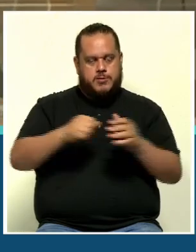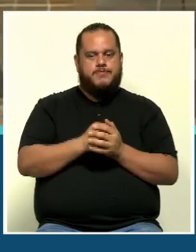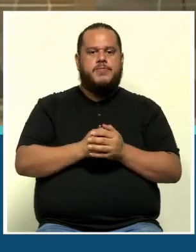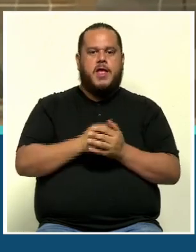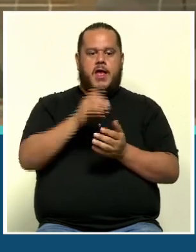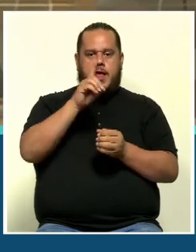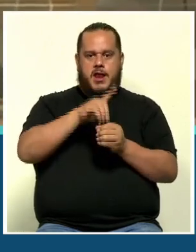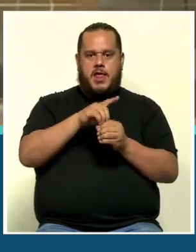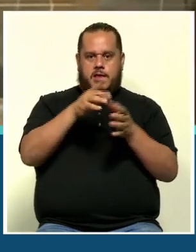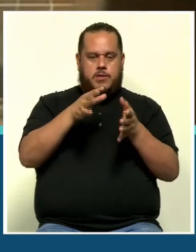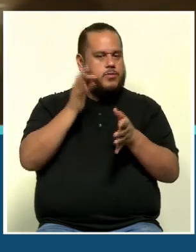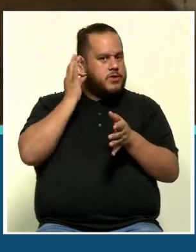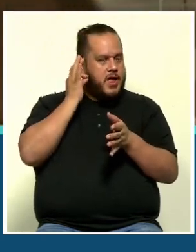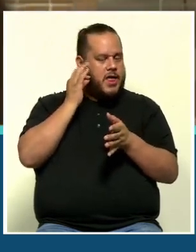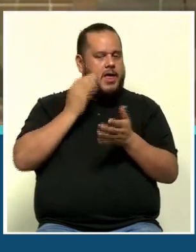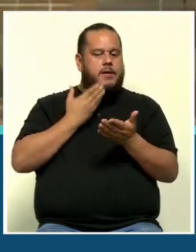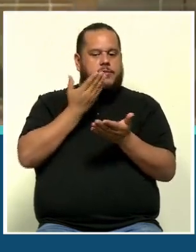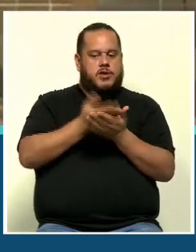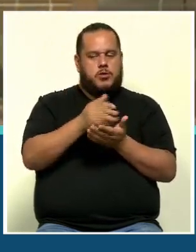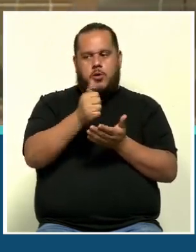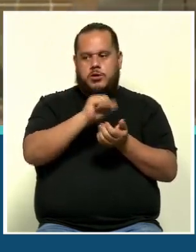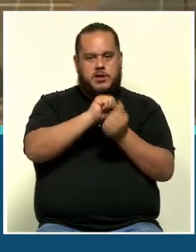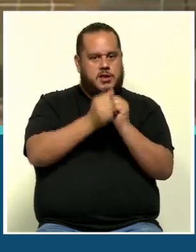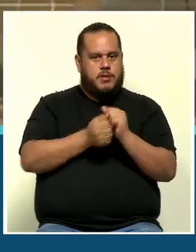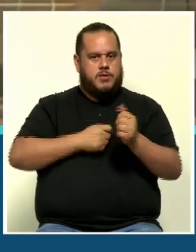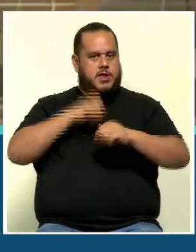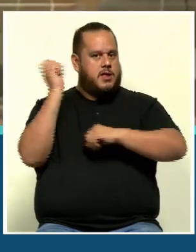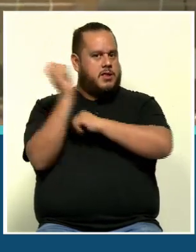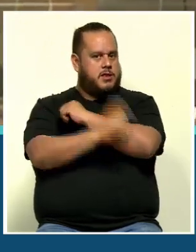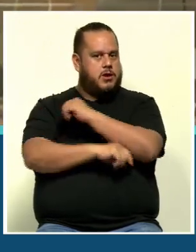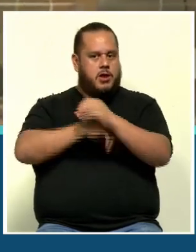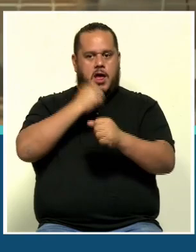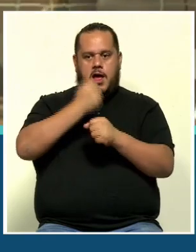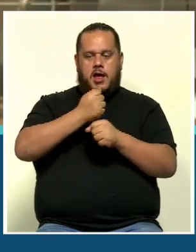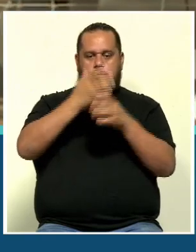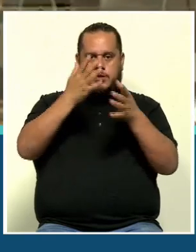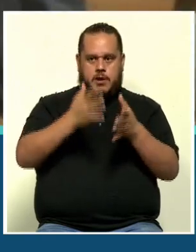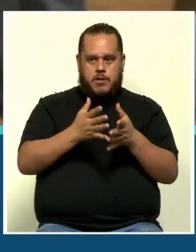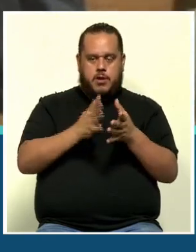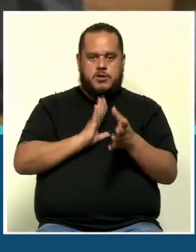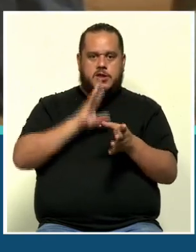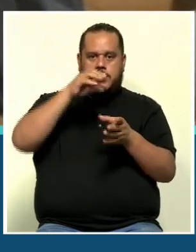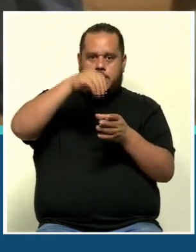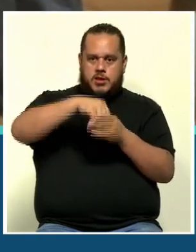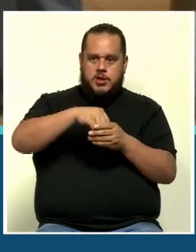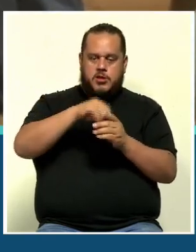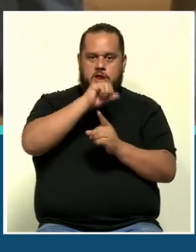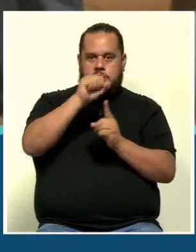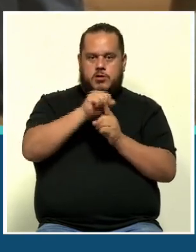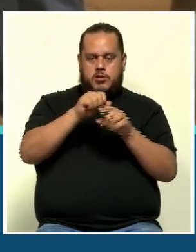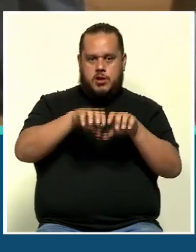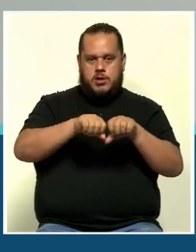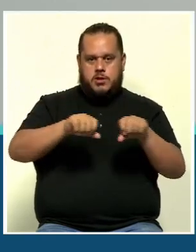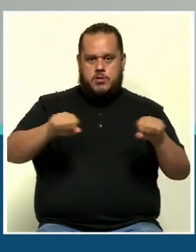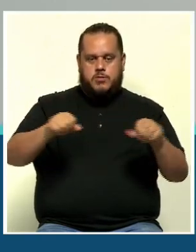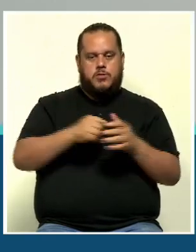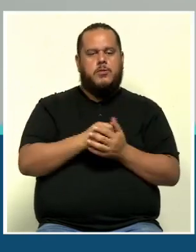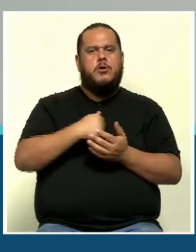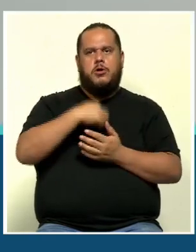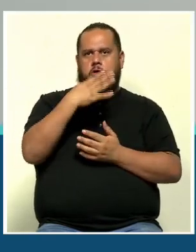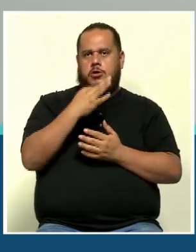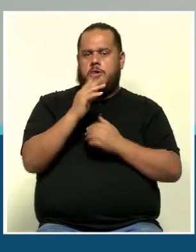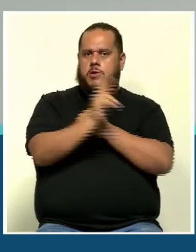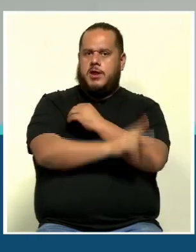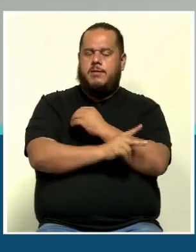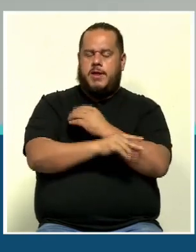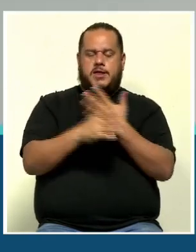diputada presentó otra serie de reformas que castigaría a los funcionarios que están inmiscuidos en casos de corrupción. Yo creo que el país